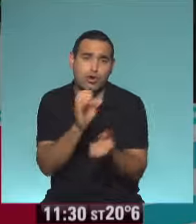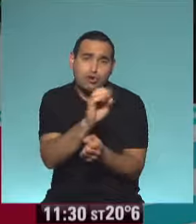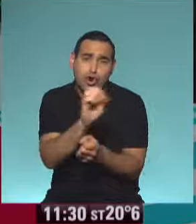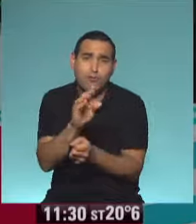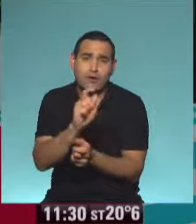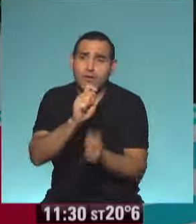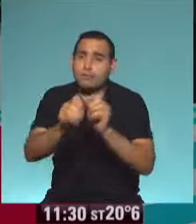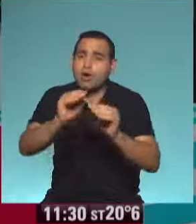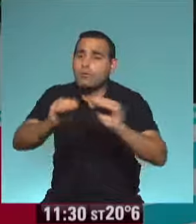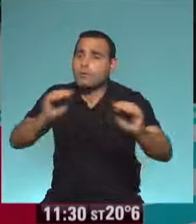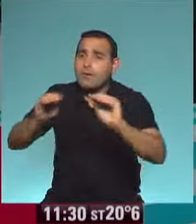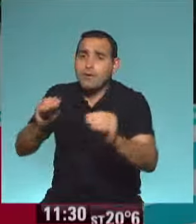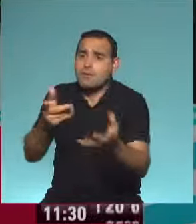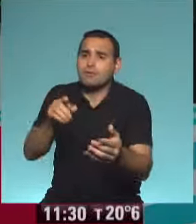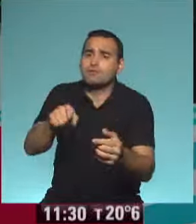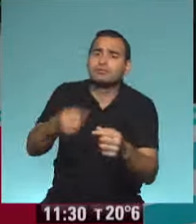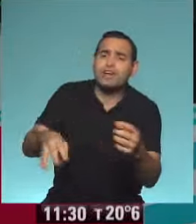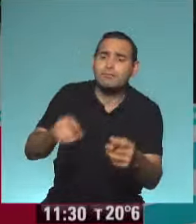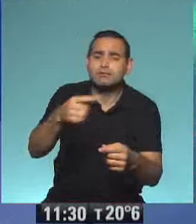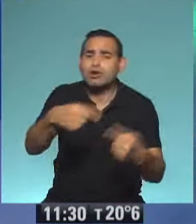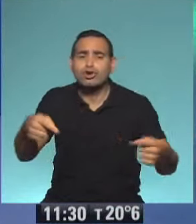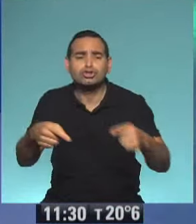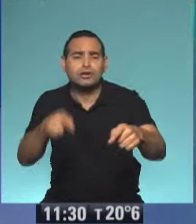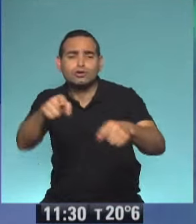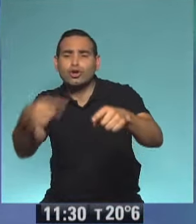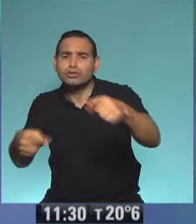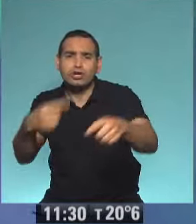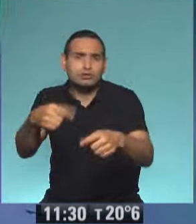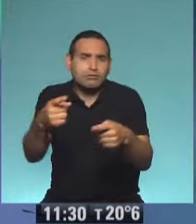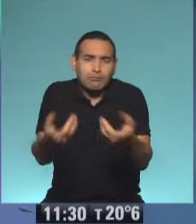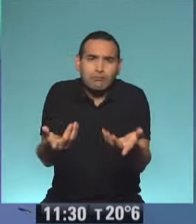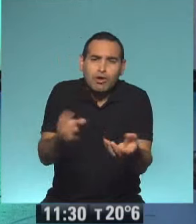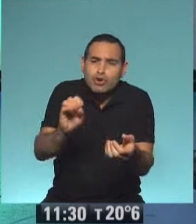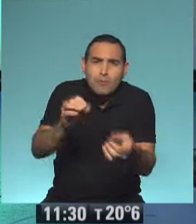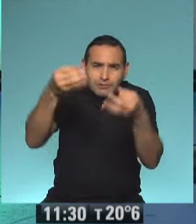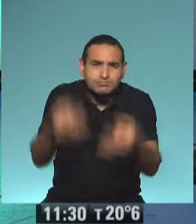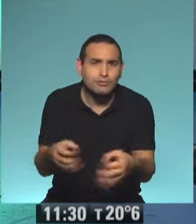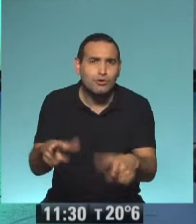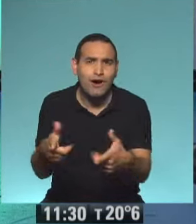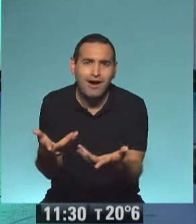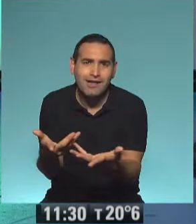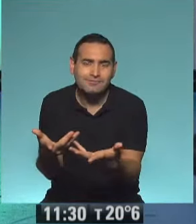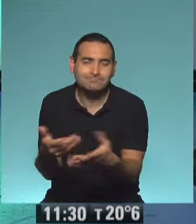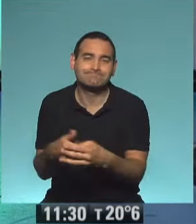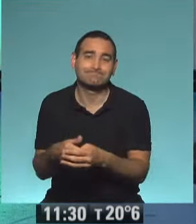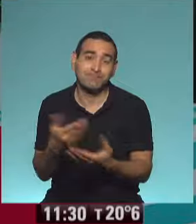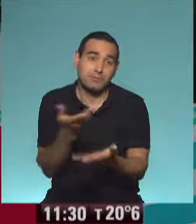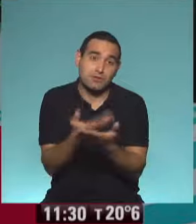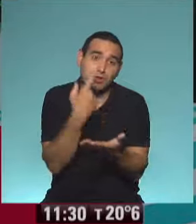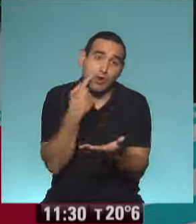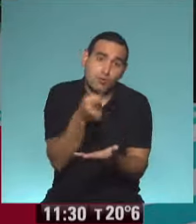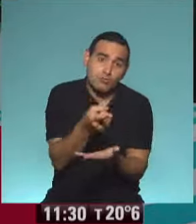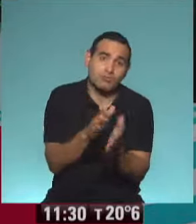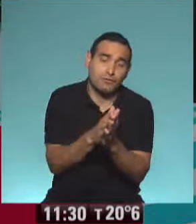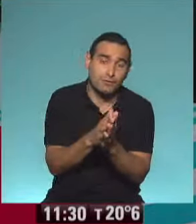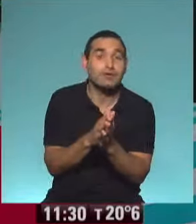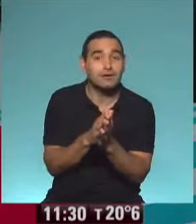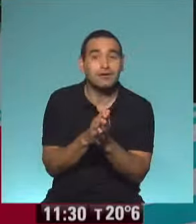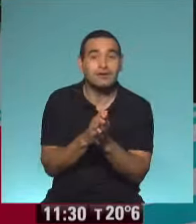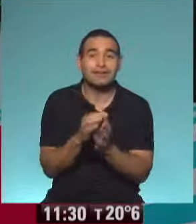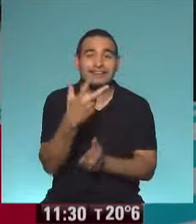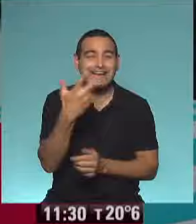no sabían cómo nombrar a la cosa, de coso, cosito, la gente claro, ya se estaba peleando. Un chuflo, claro. Claro. Y que le habían regalado